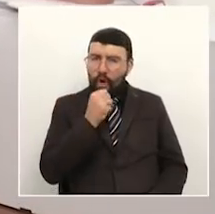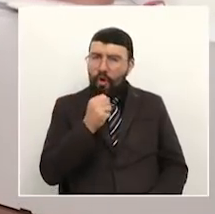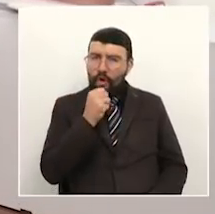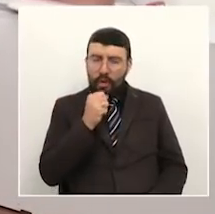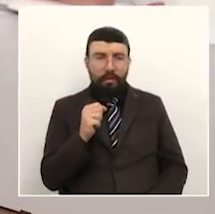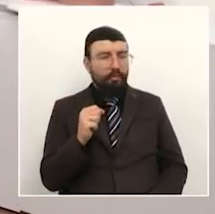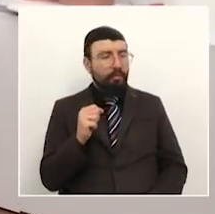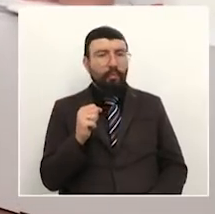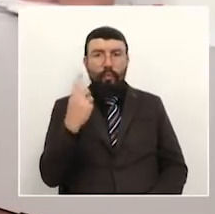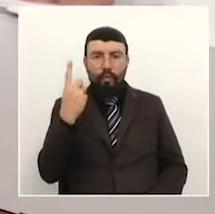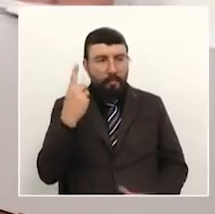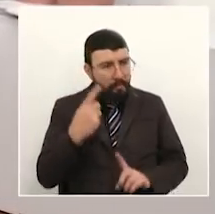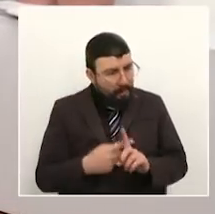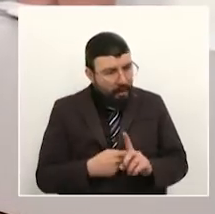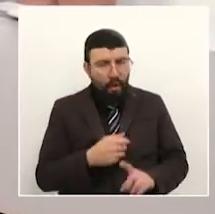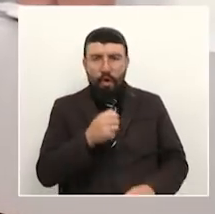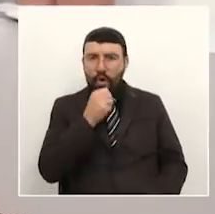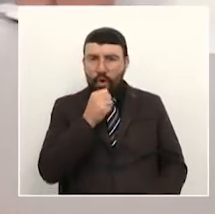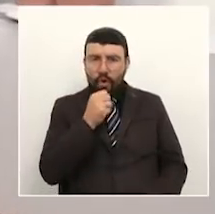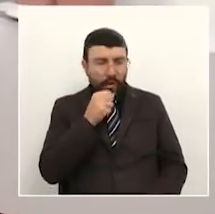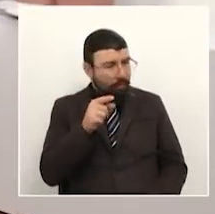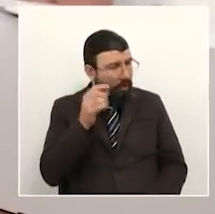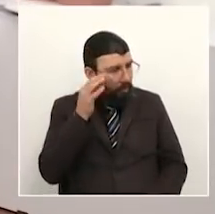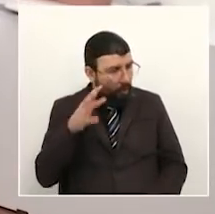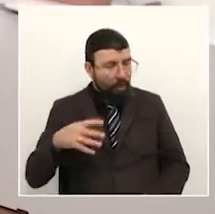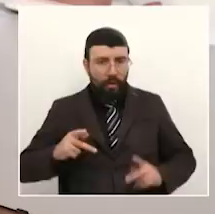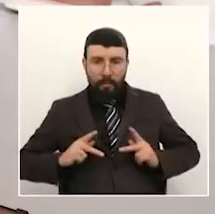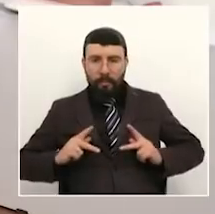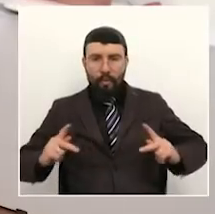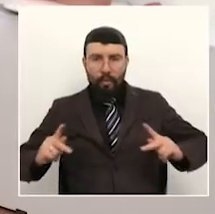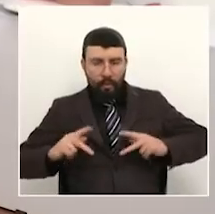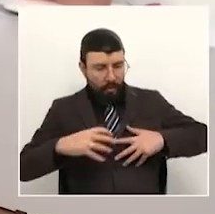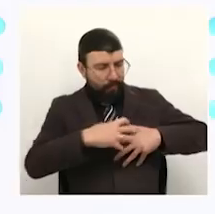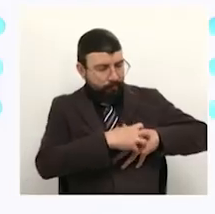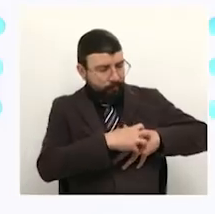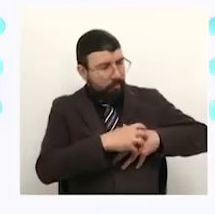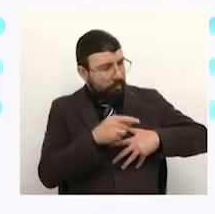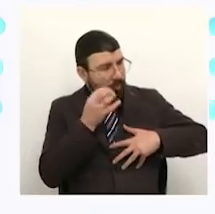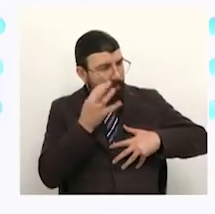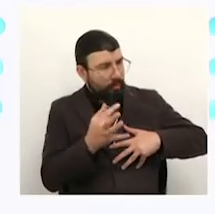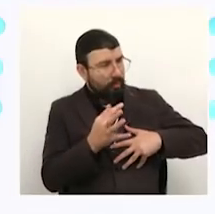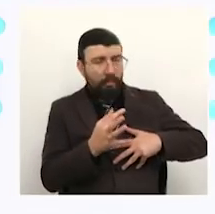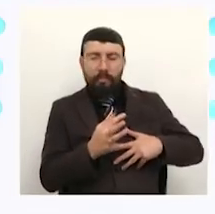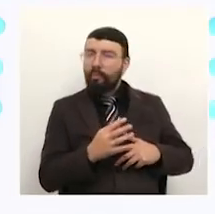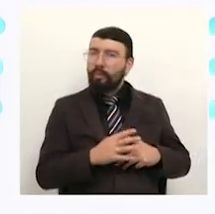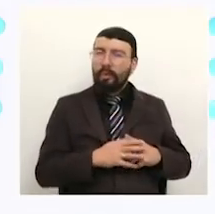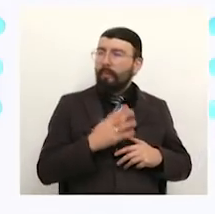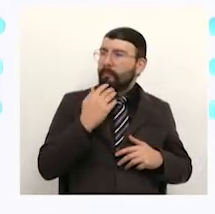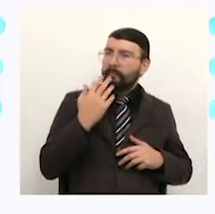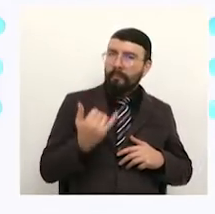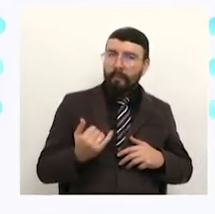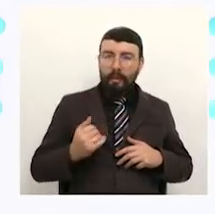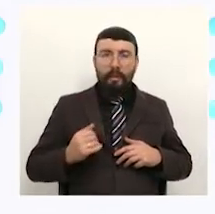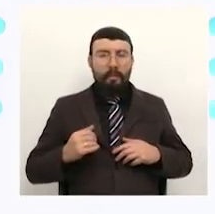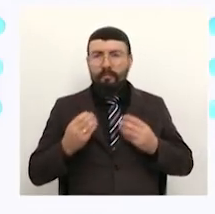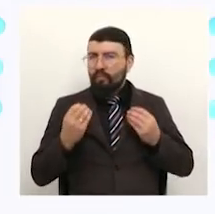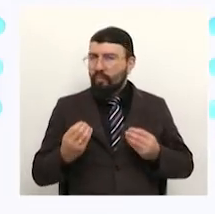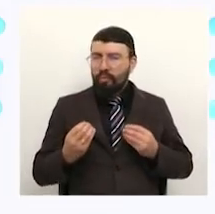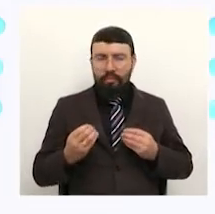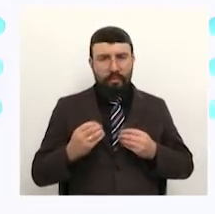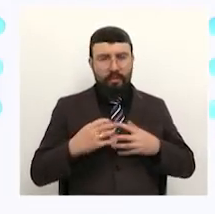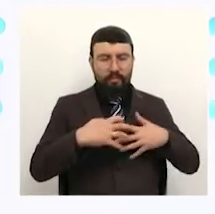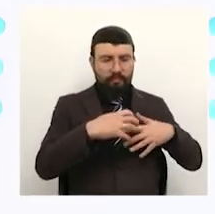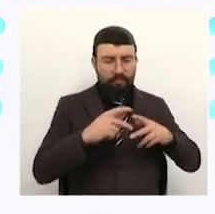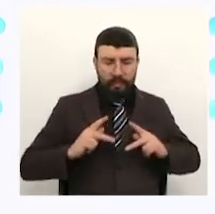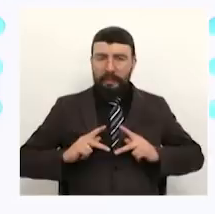de un mes puede aparecer un quiste en el pulmón no realmente la mayoría de los quistes pulmonares son benignos la mayoría uno